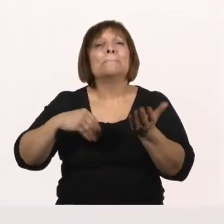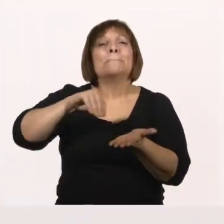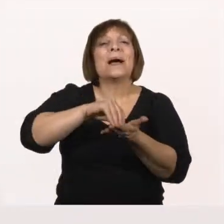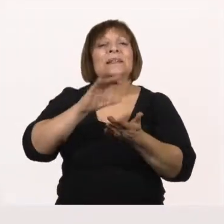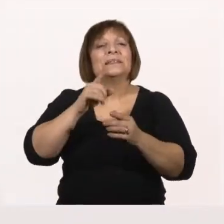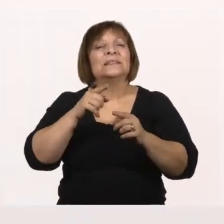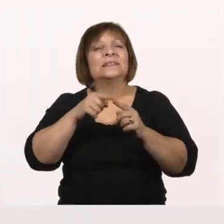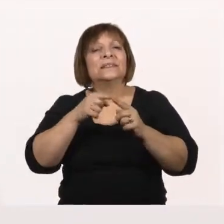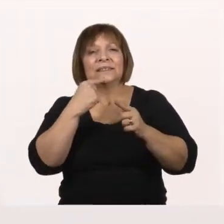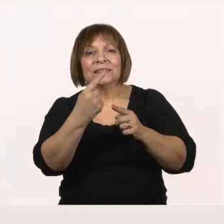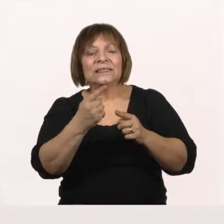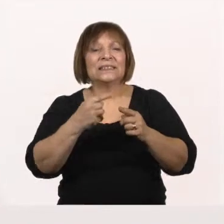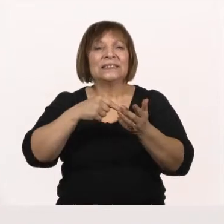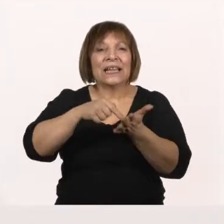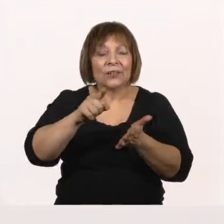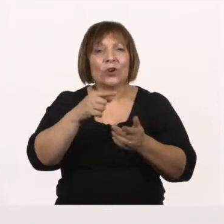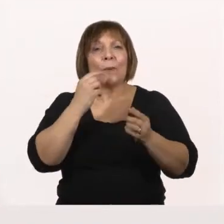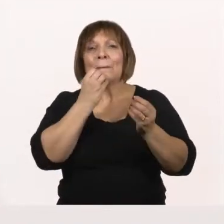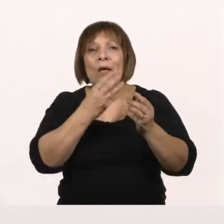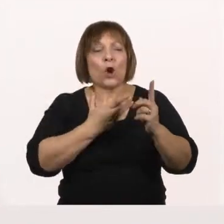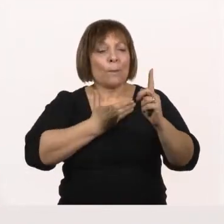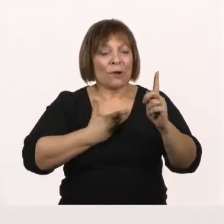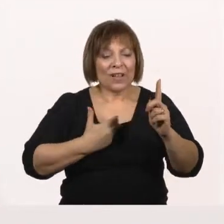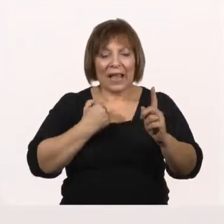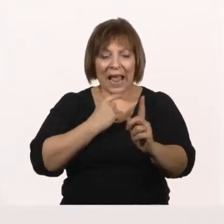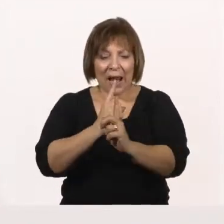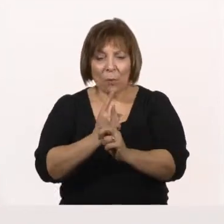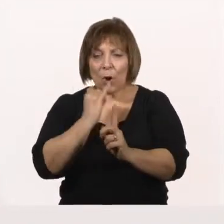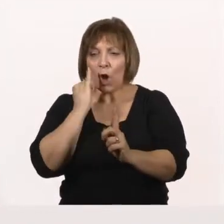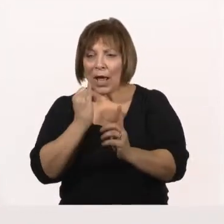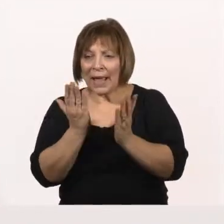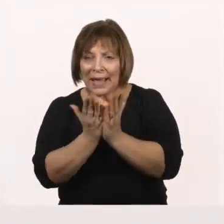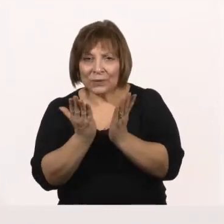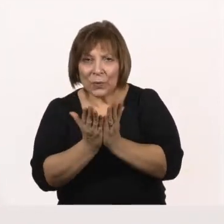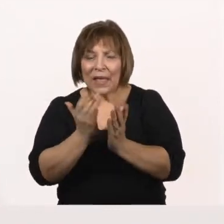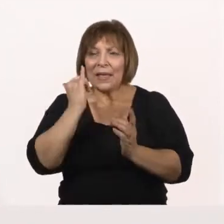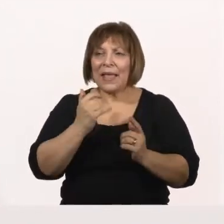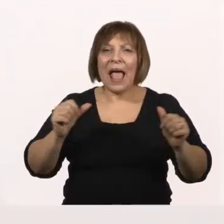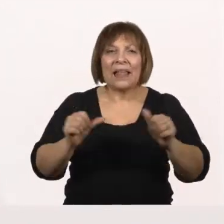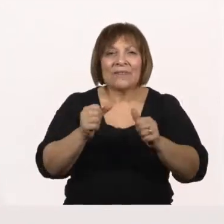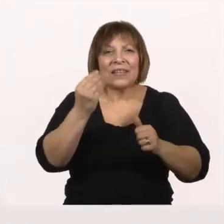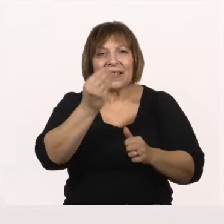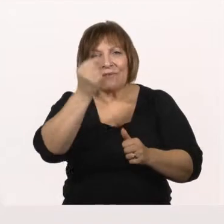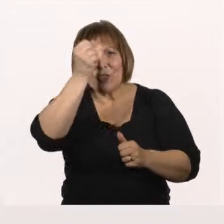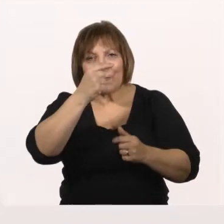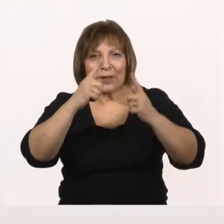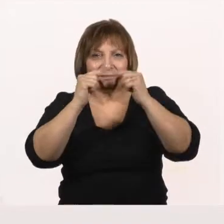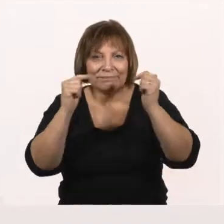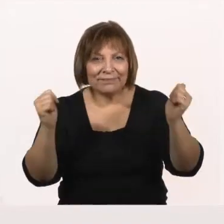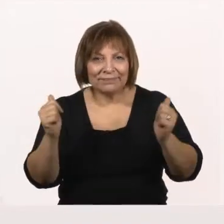Macentro promueve la participación juvenil y mejora el vínculo entre docentes, alumnos y la comunidad, realizando actividades los fines de